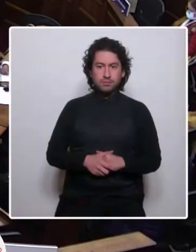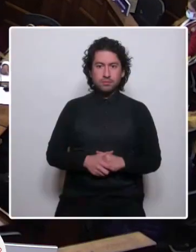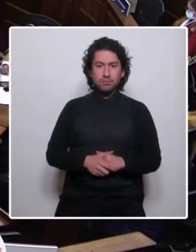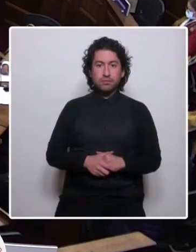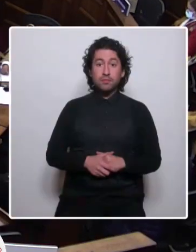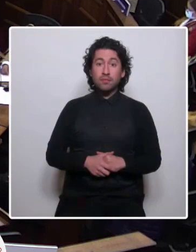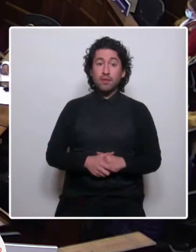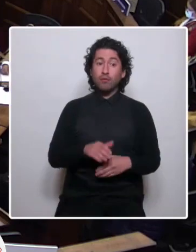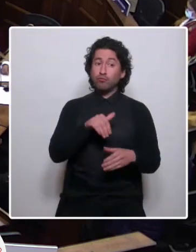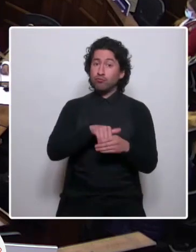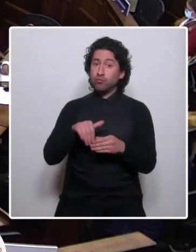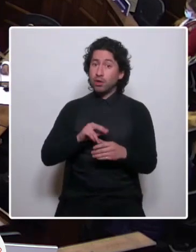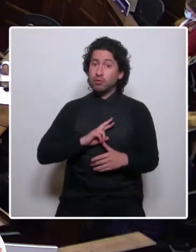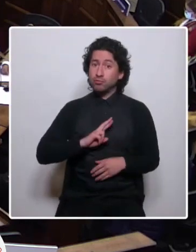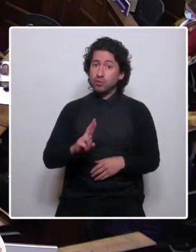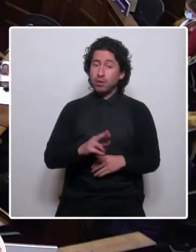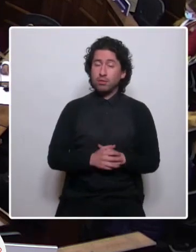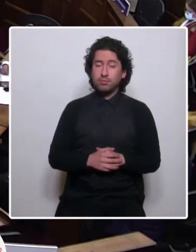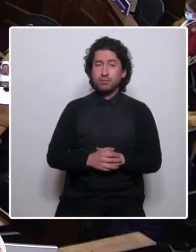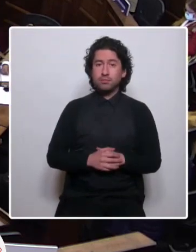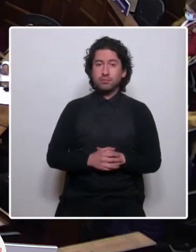Resultado de la votación.